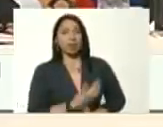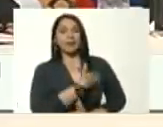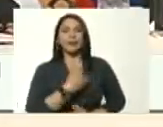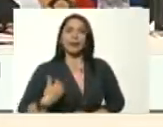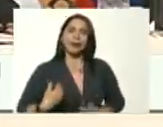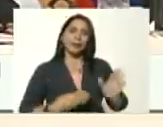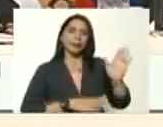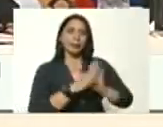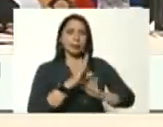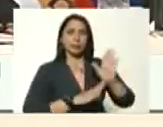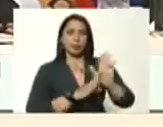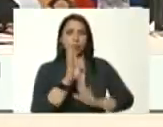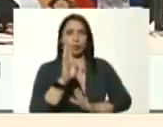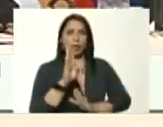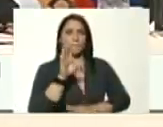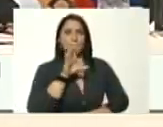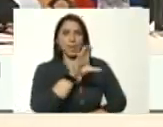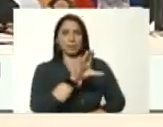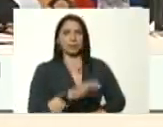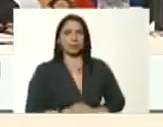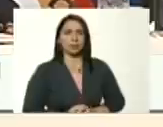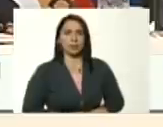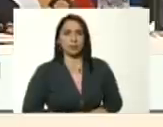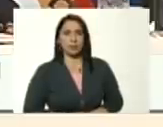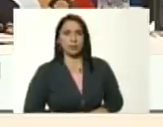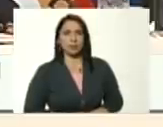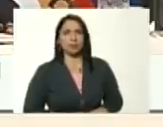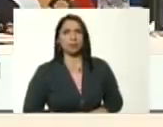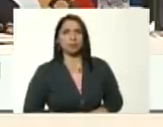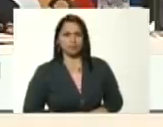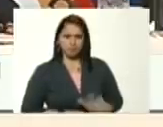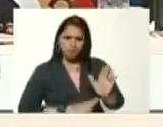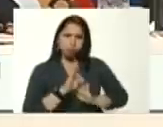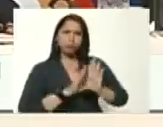desarrollar el país levantarlo